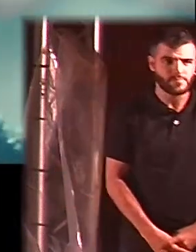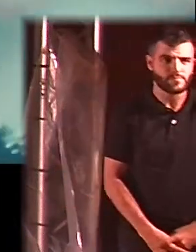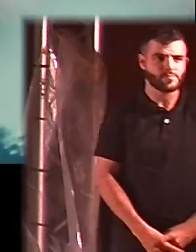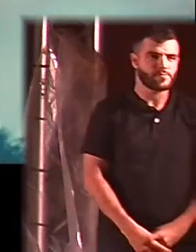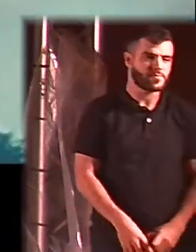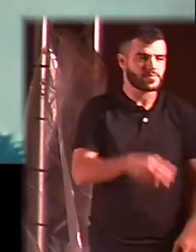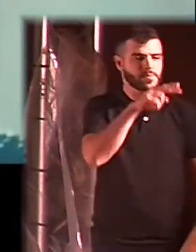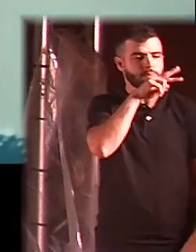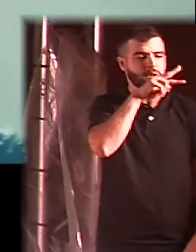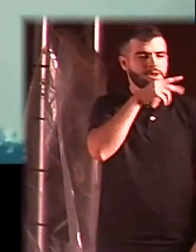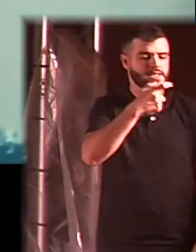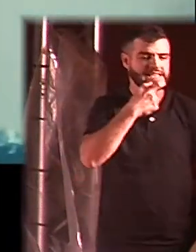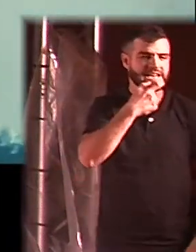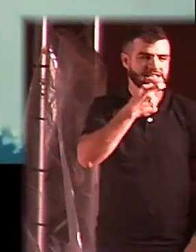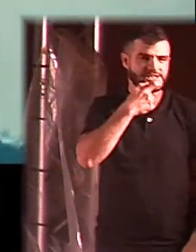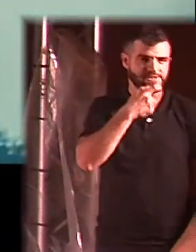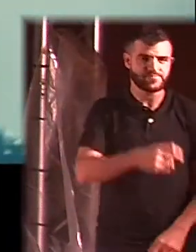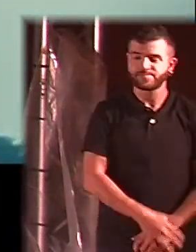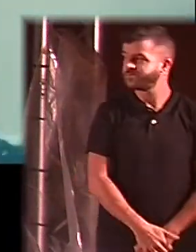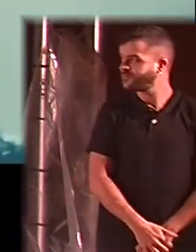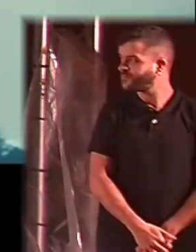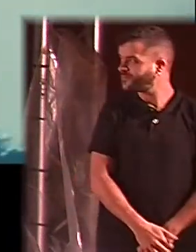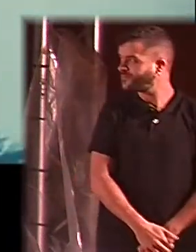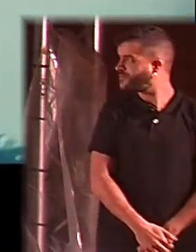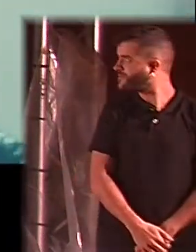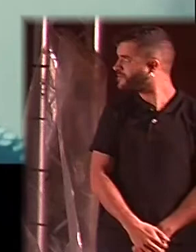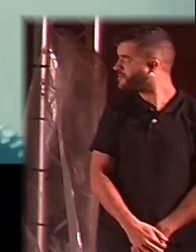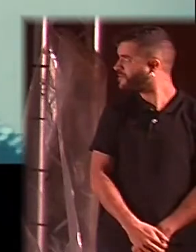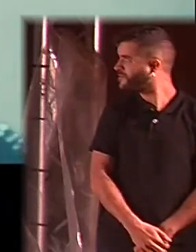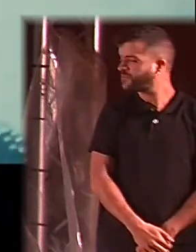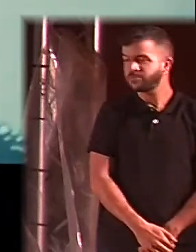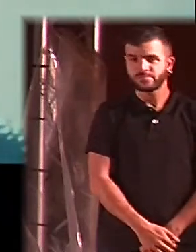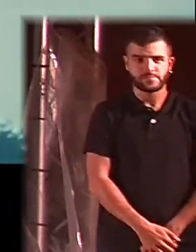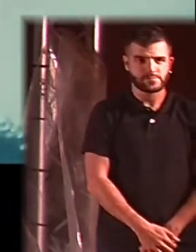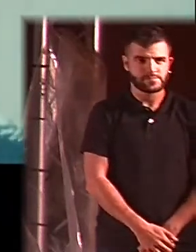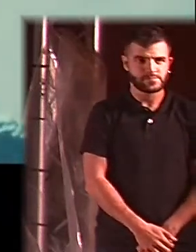Seen things you people wouldn't believe.